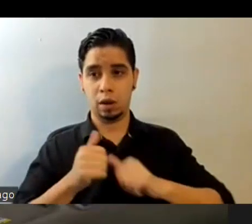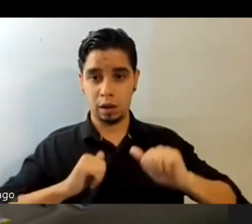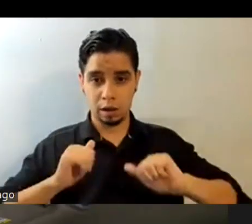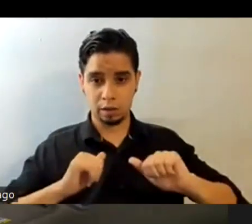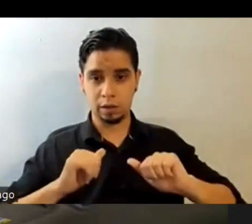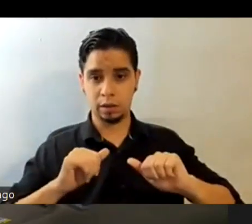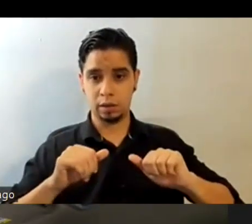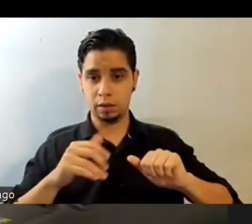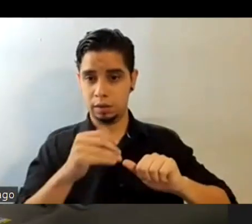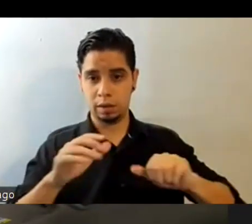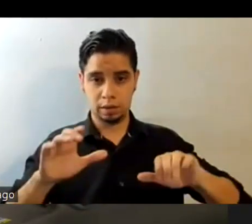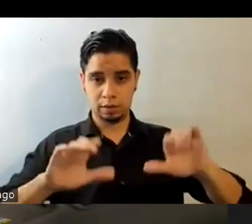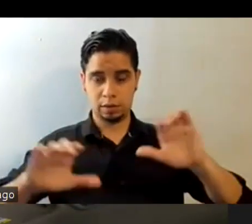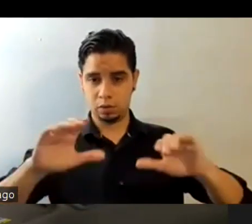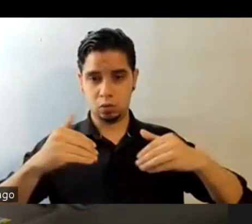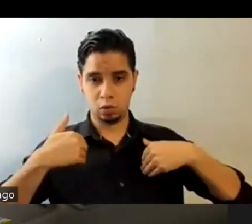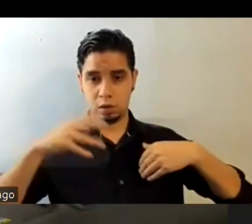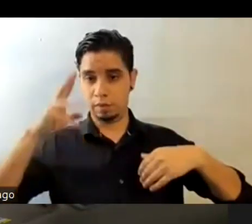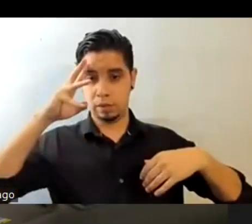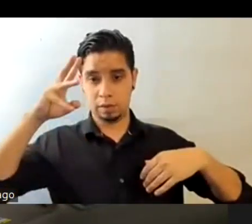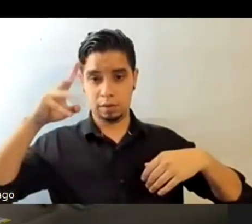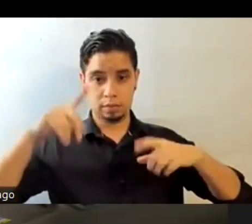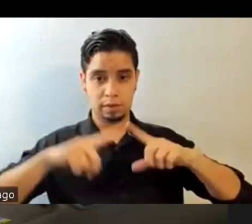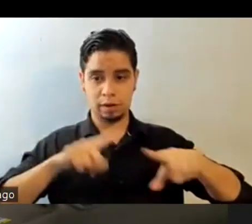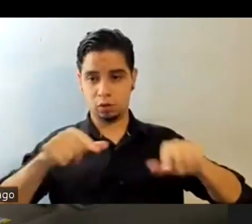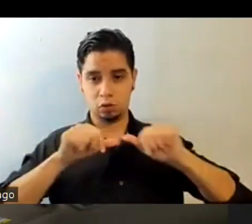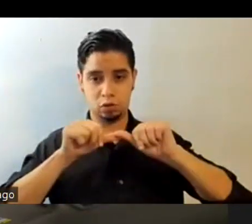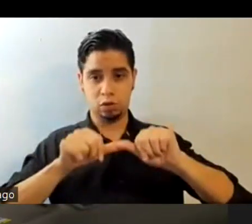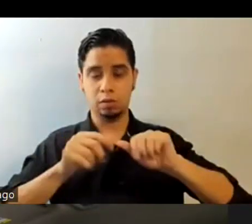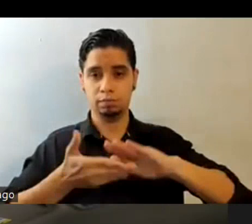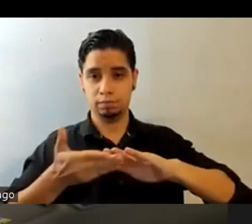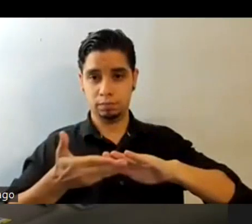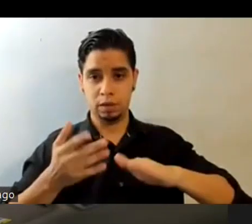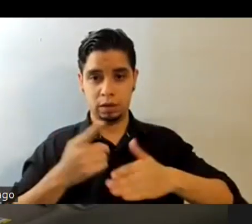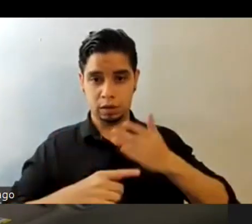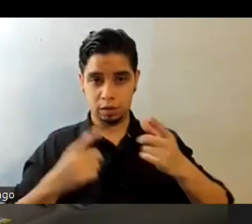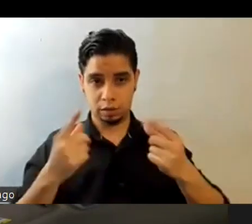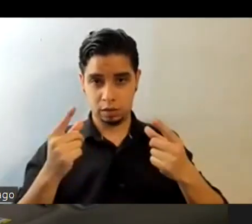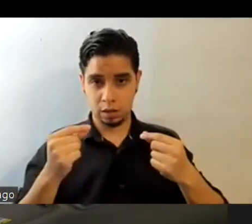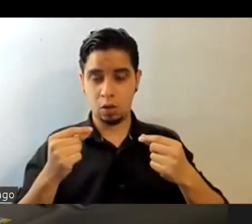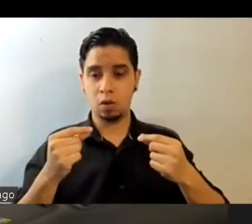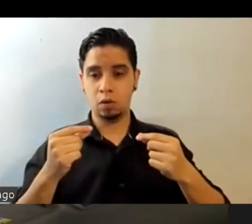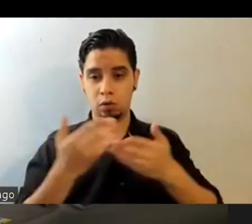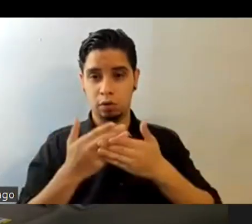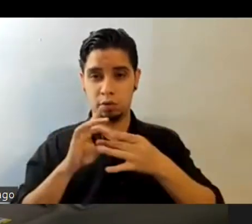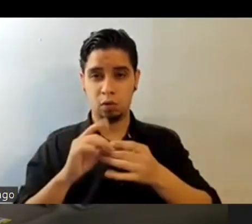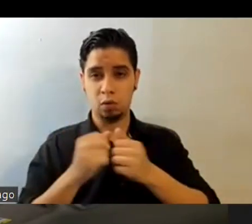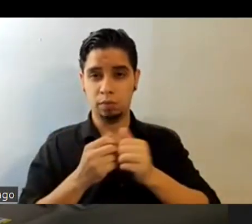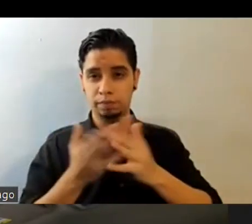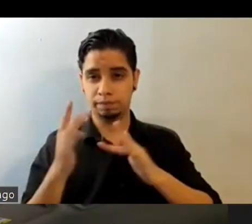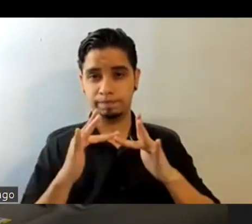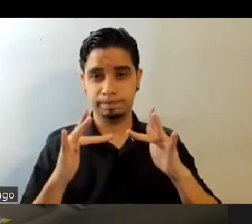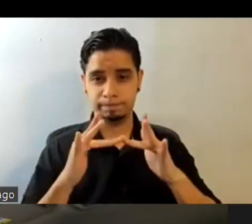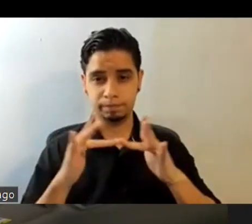ciencia tuvo que inventarse algo para que eso siguiera fluyendo y fueron estas plataformas que fueron unas cuantas las que surgieron.